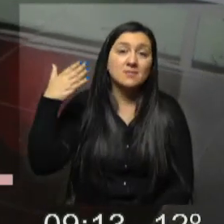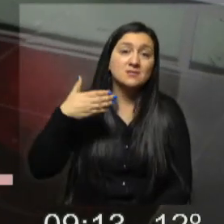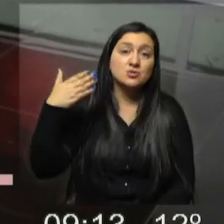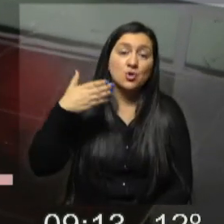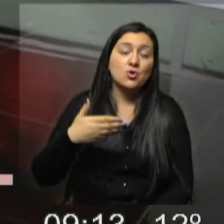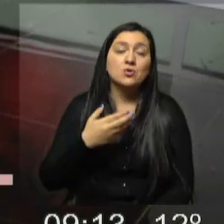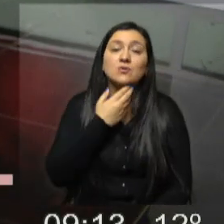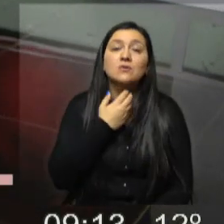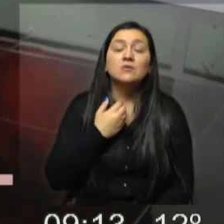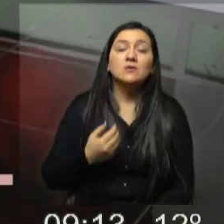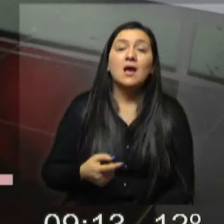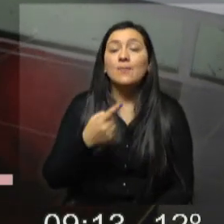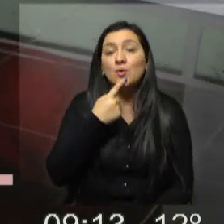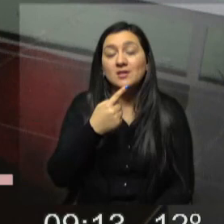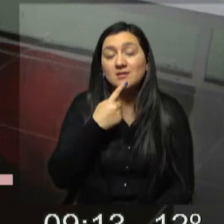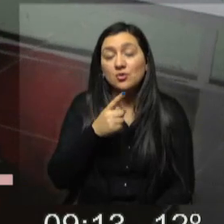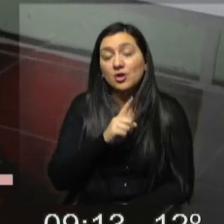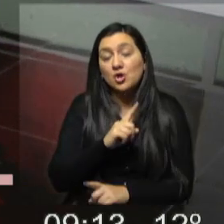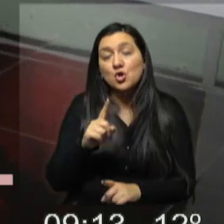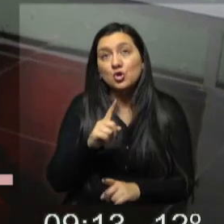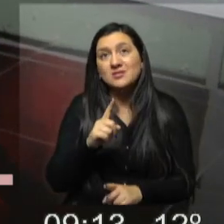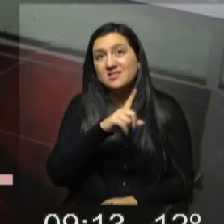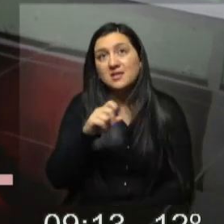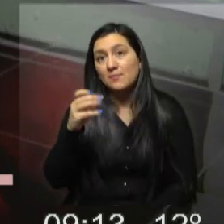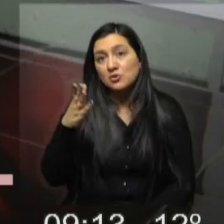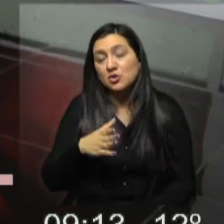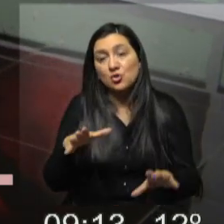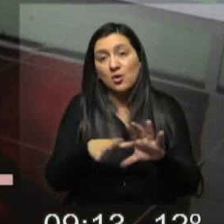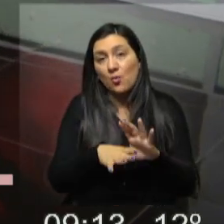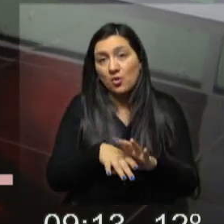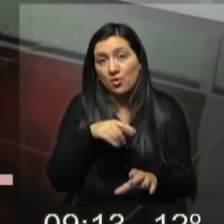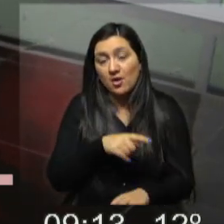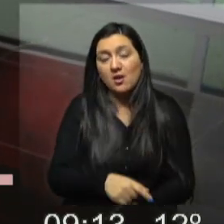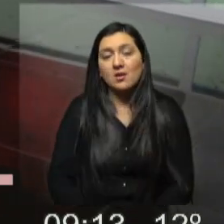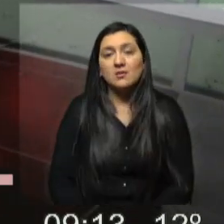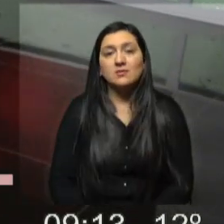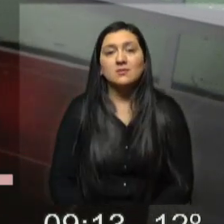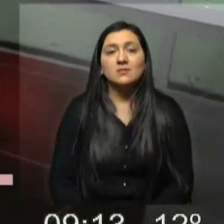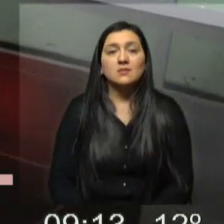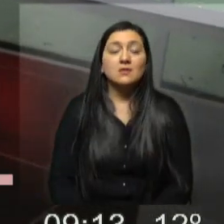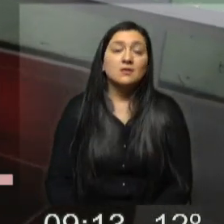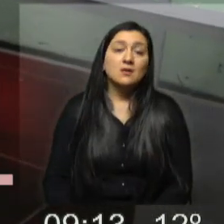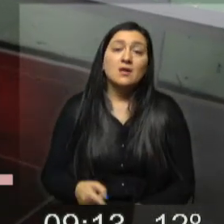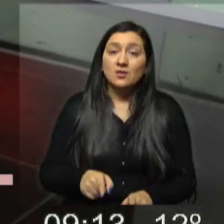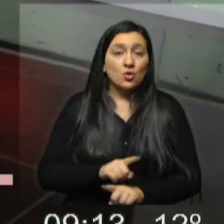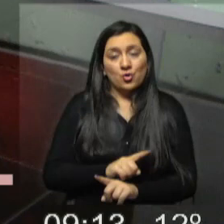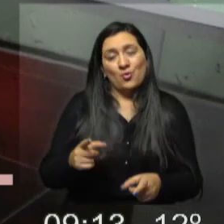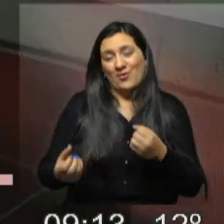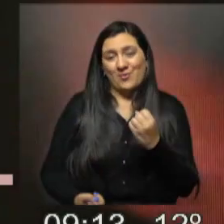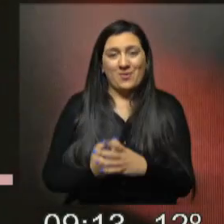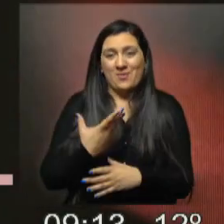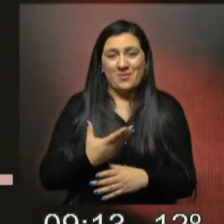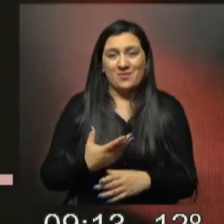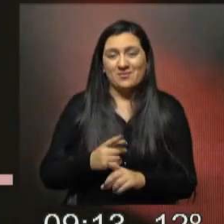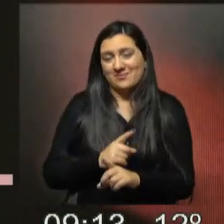a las preferencias de su núcleo más duro y con qué se va a quedar. Mucha gimnasia política. Sí, esto no es nuevo. Esto